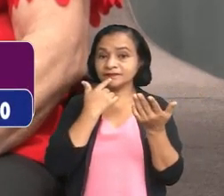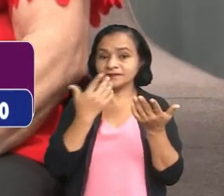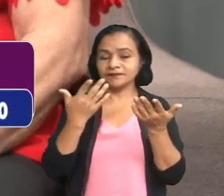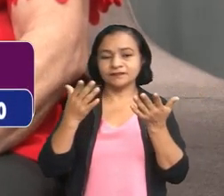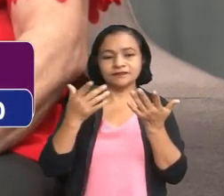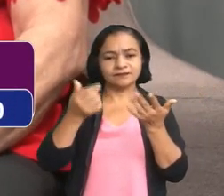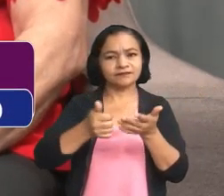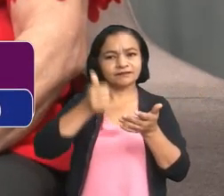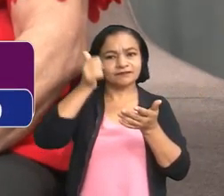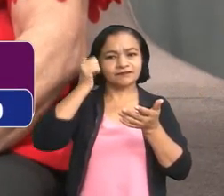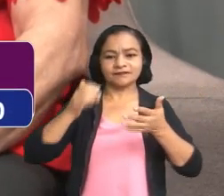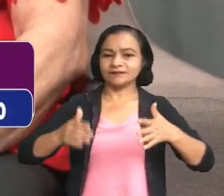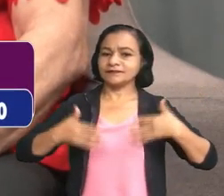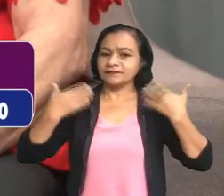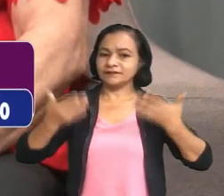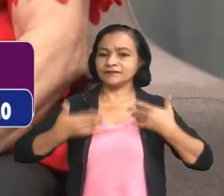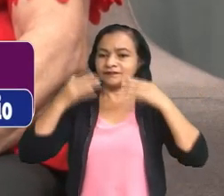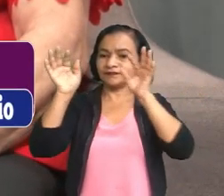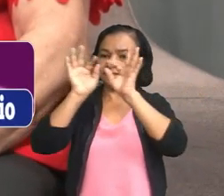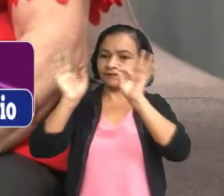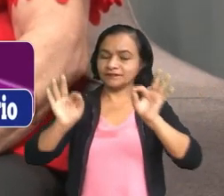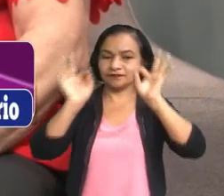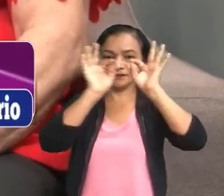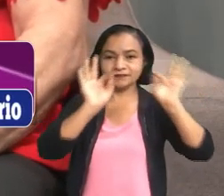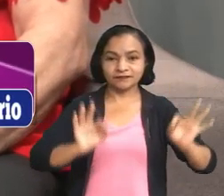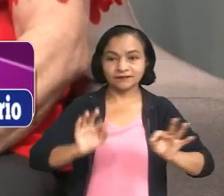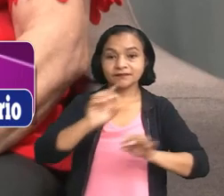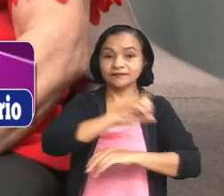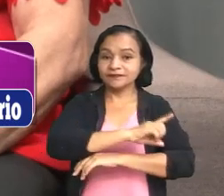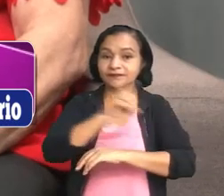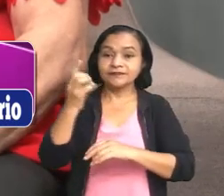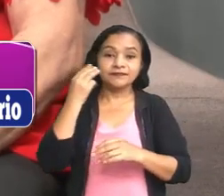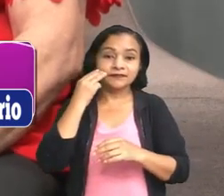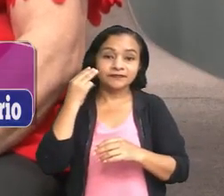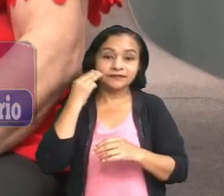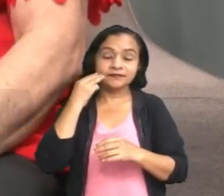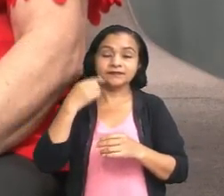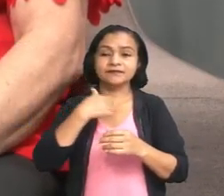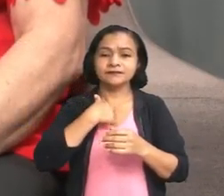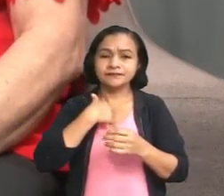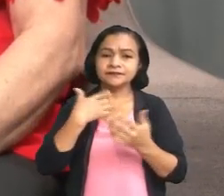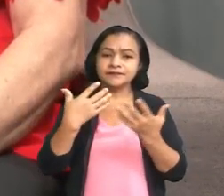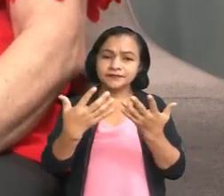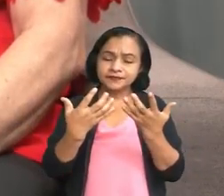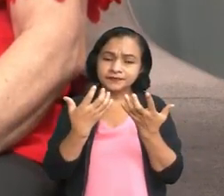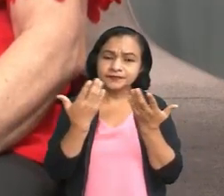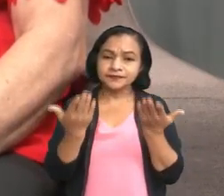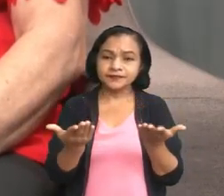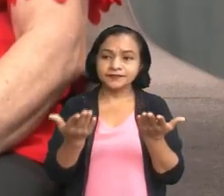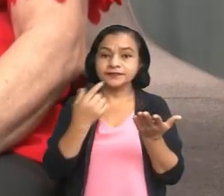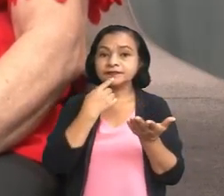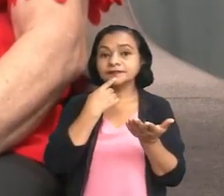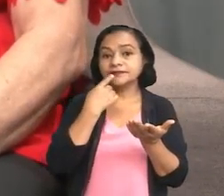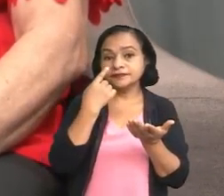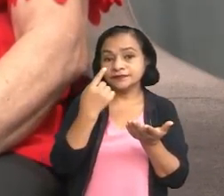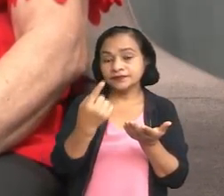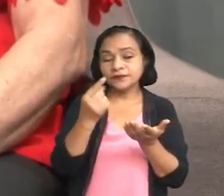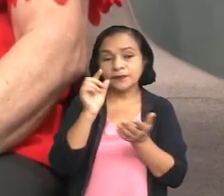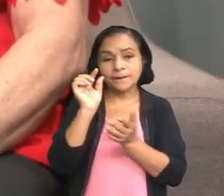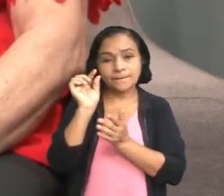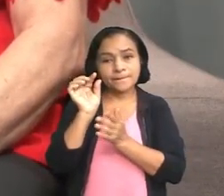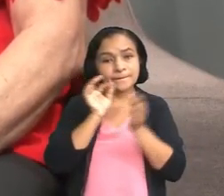festejamos el Día de la Madre. Mas sin embargo, yo quisiera referir también un